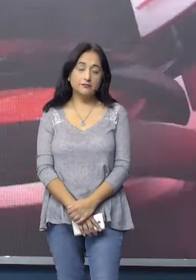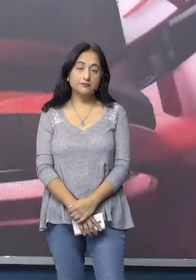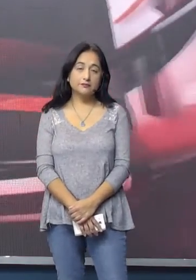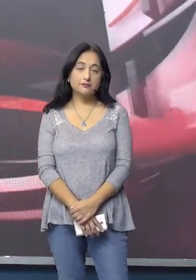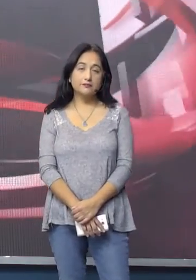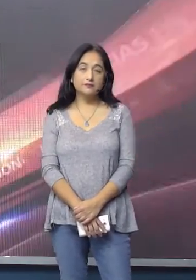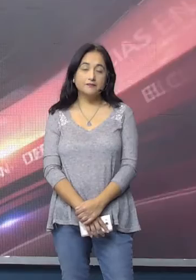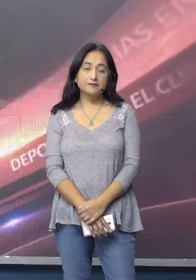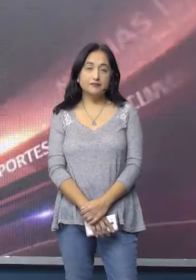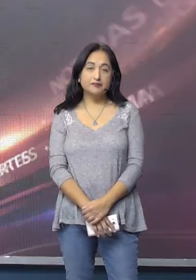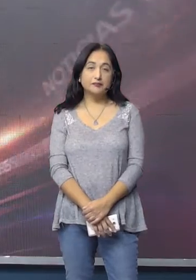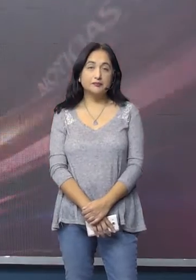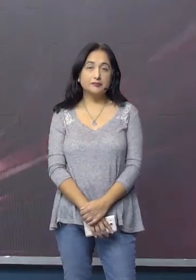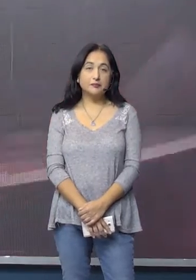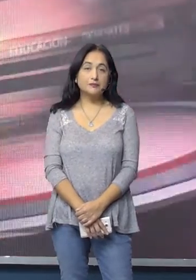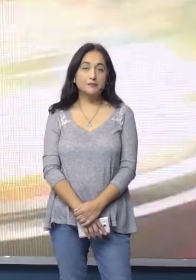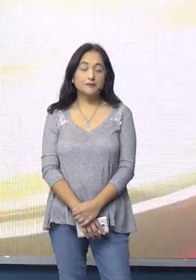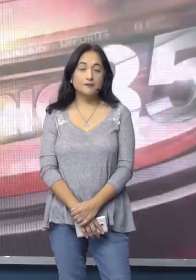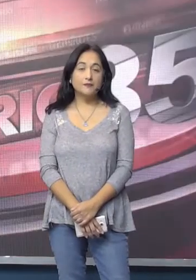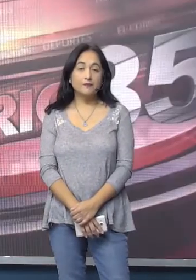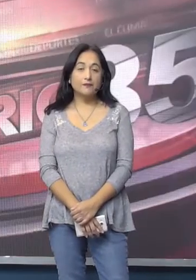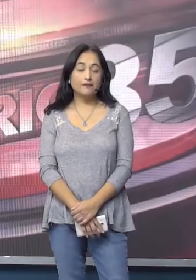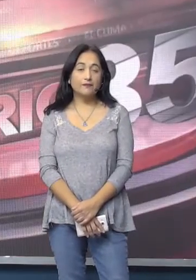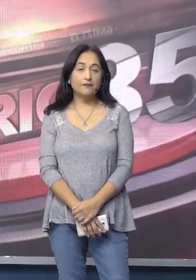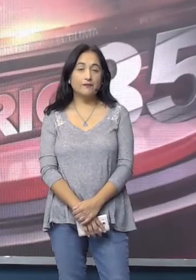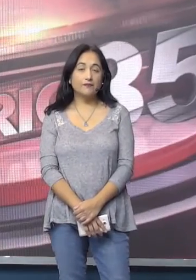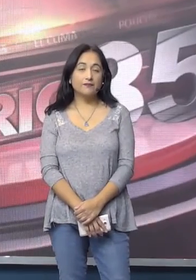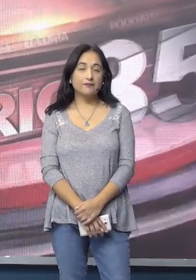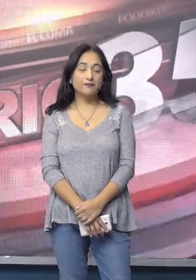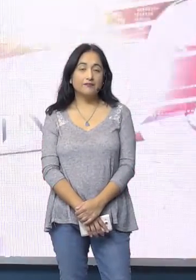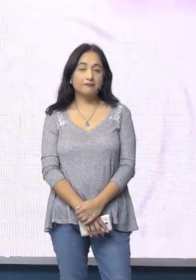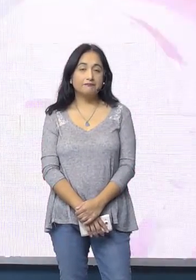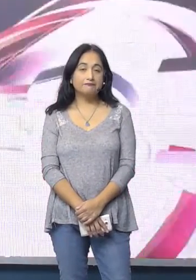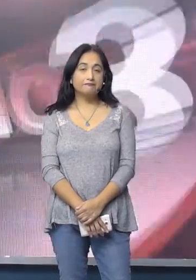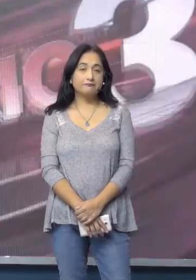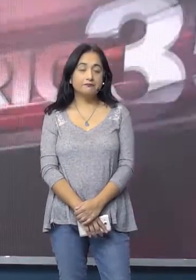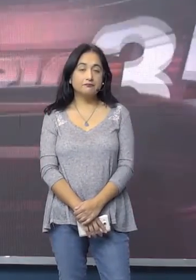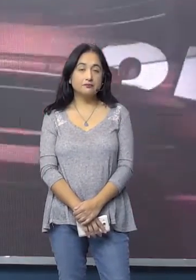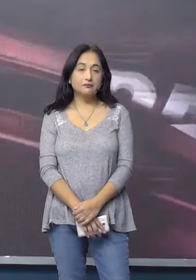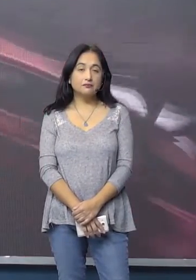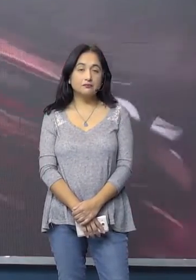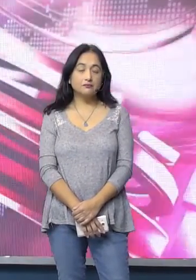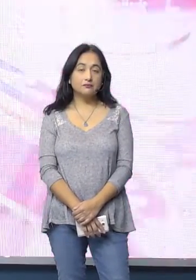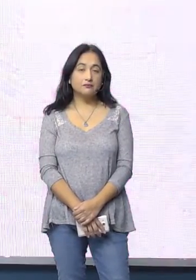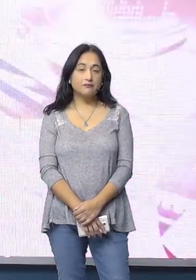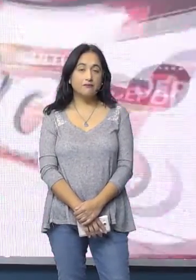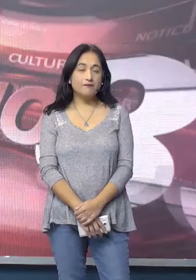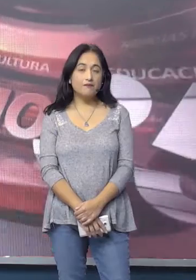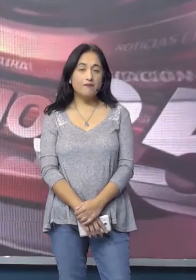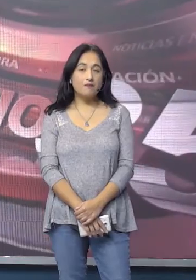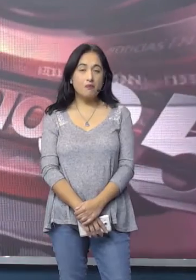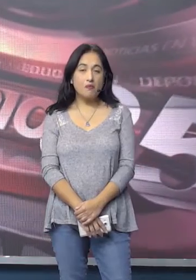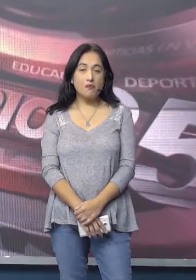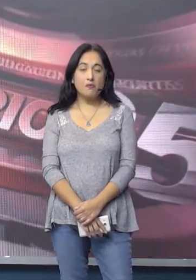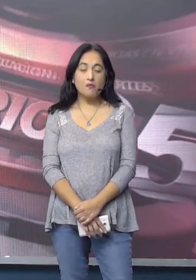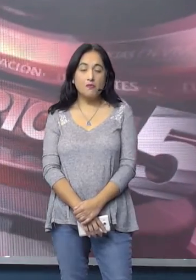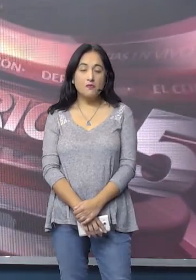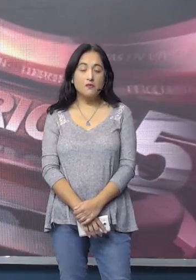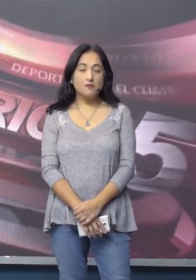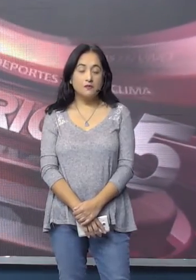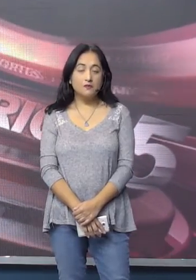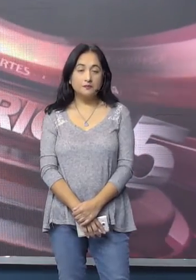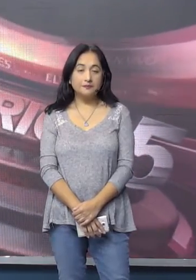a la actividad educativa presencial y esta situación dual que eventualmente puede